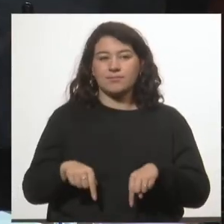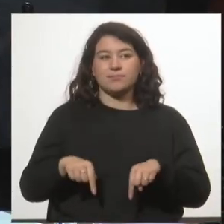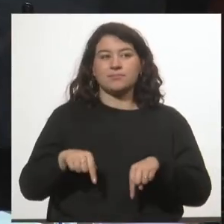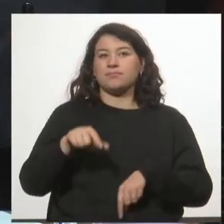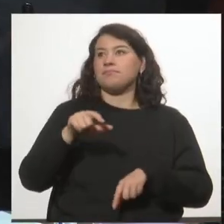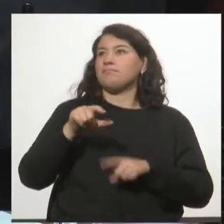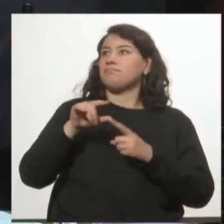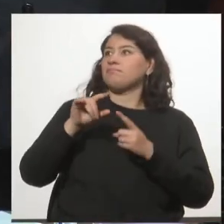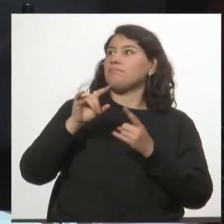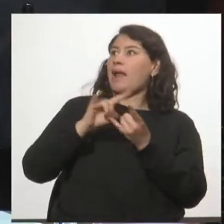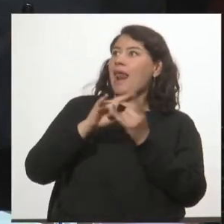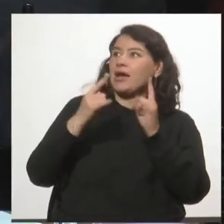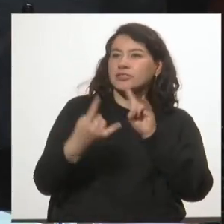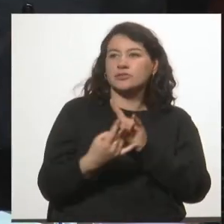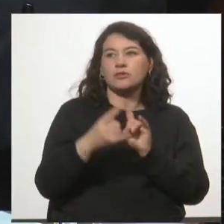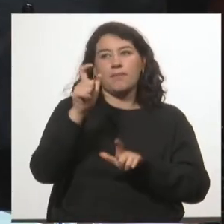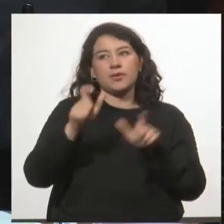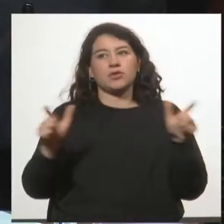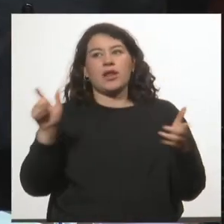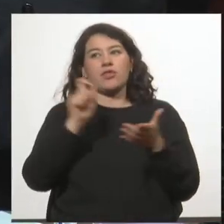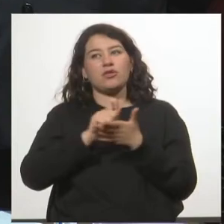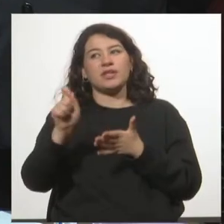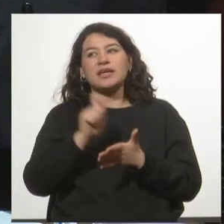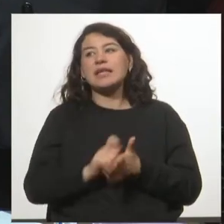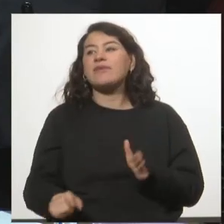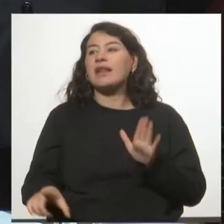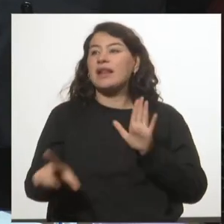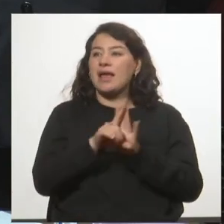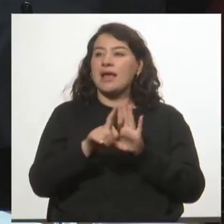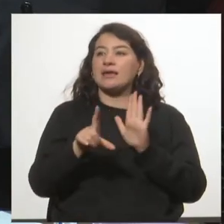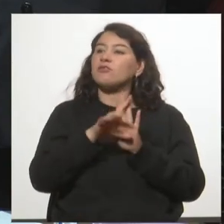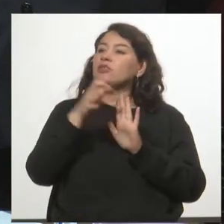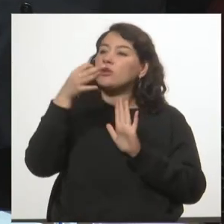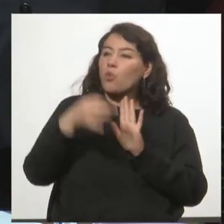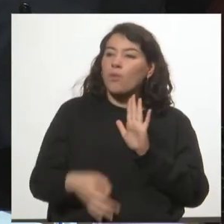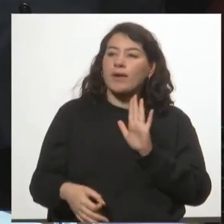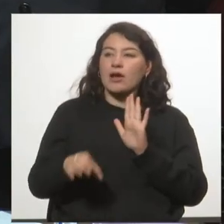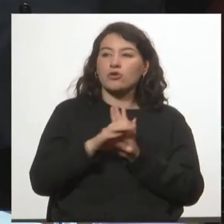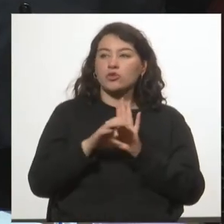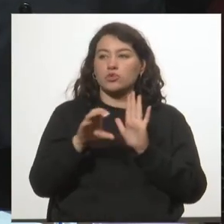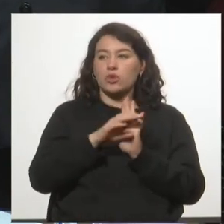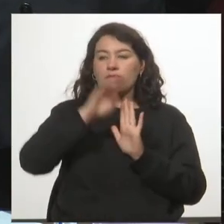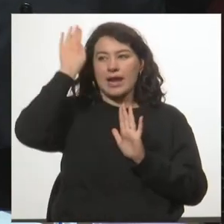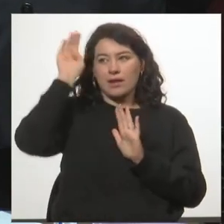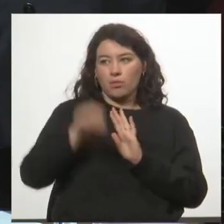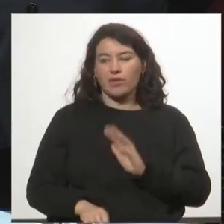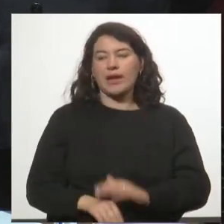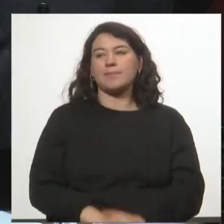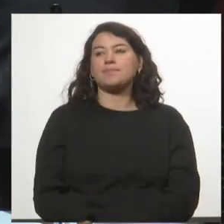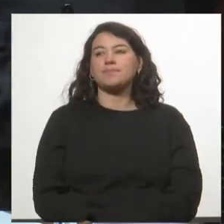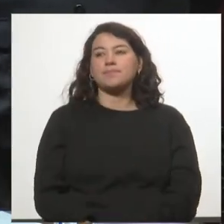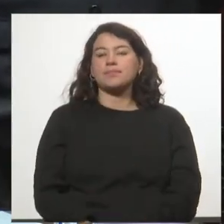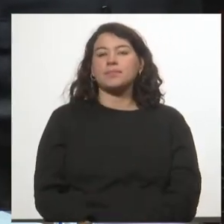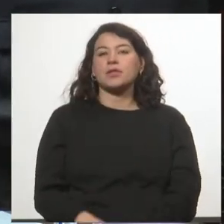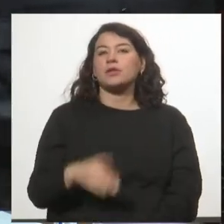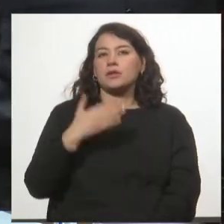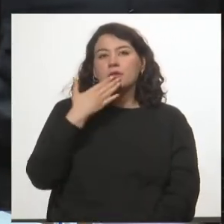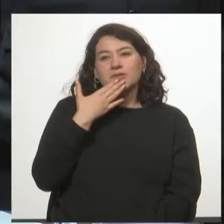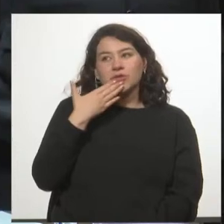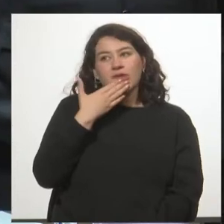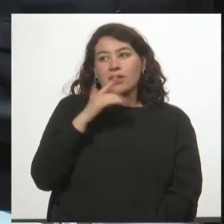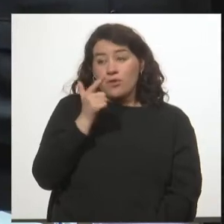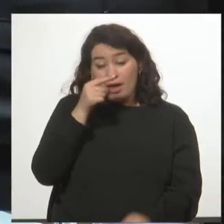pueblo entonces redactan las leyes y donde se hace cumplir la constitución de la república sin lugar a dudas este es un hecho